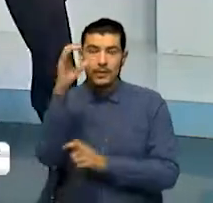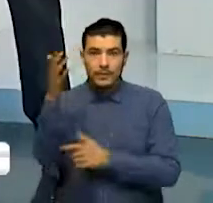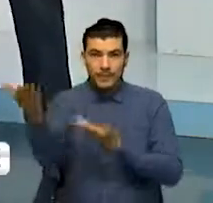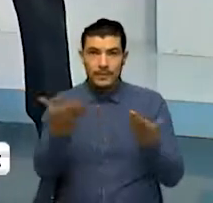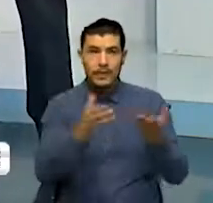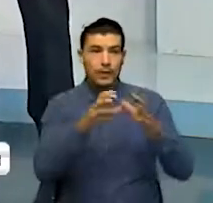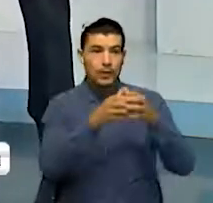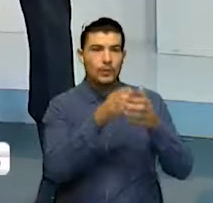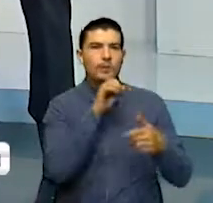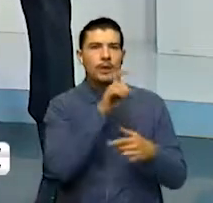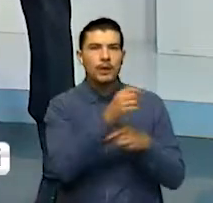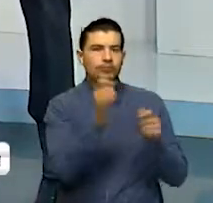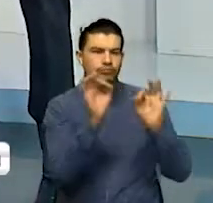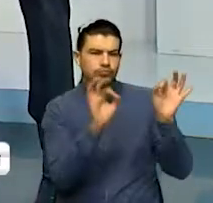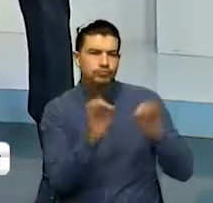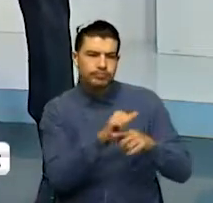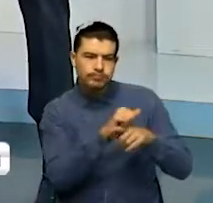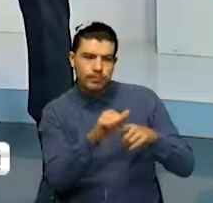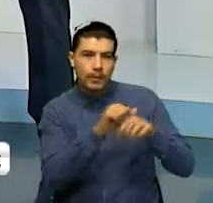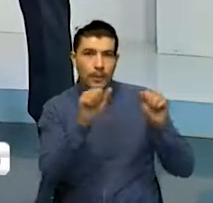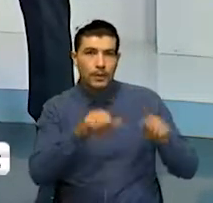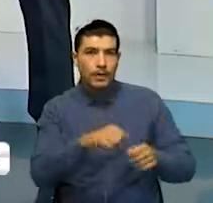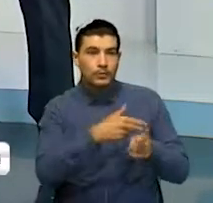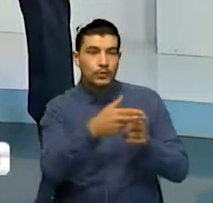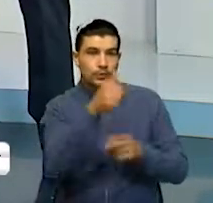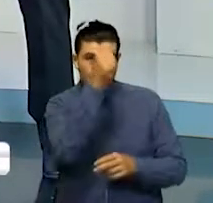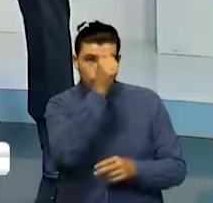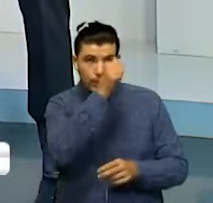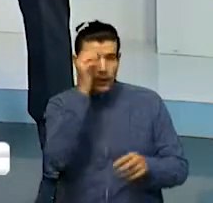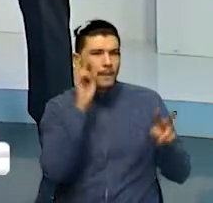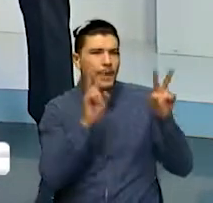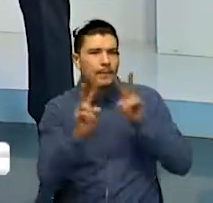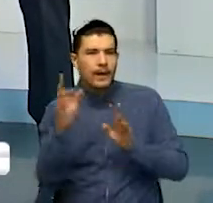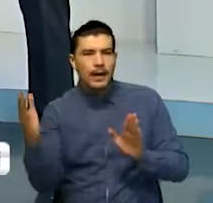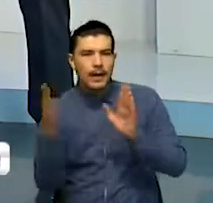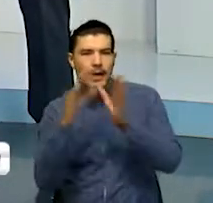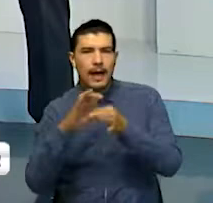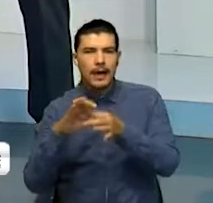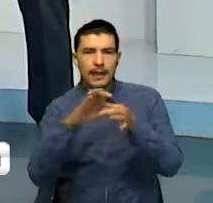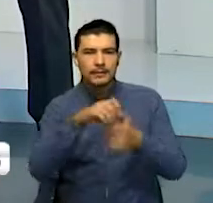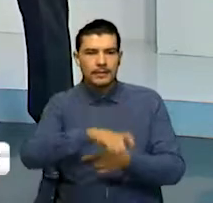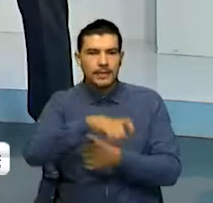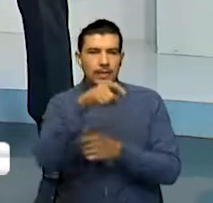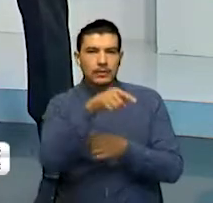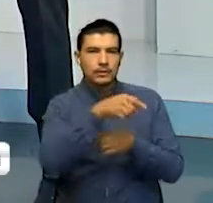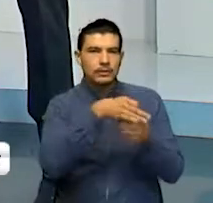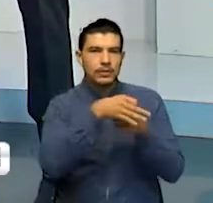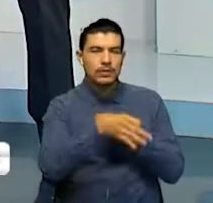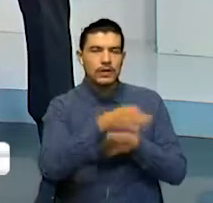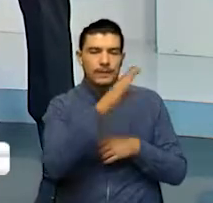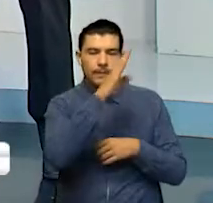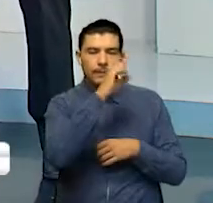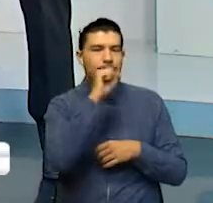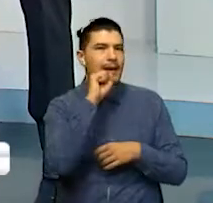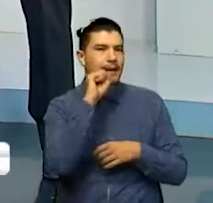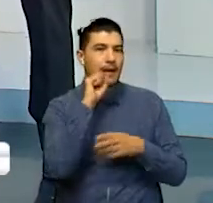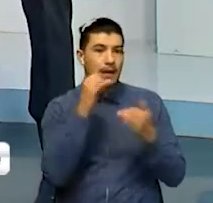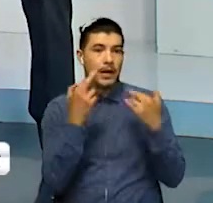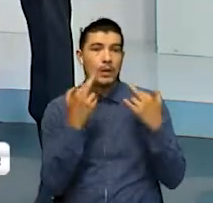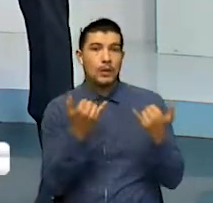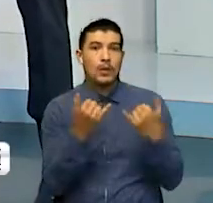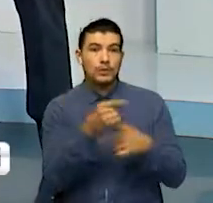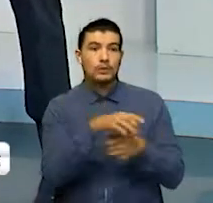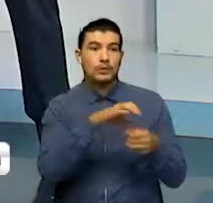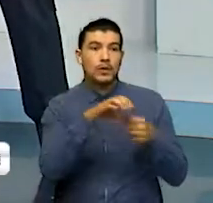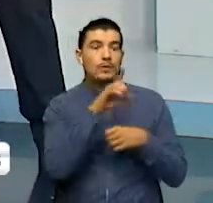atlético bucaramanga última detalles para visitar el próximo domingo a la alianza petrolera en barrancabermeja los leopardos esperan recuperar el terreno perdido en